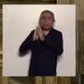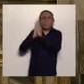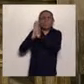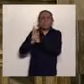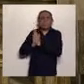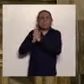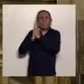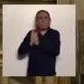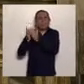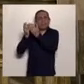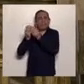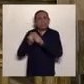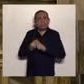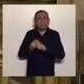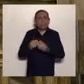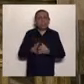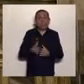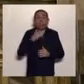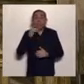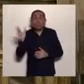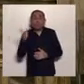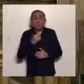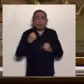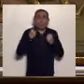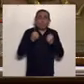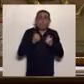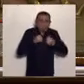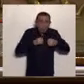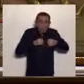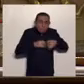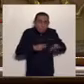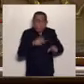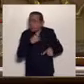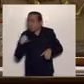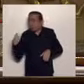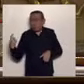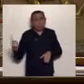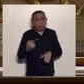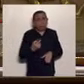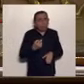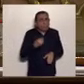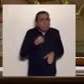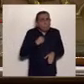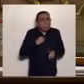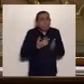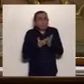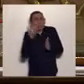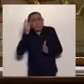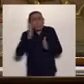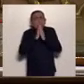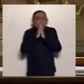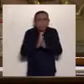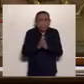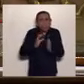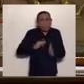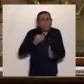Señor, ten piedad. Dios Todopoderoso, tenga misericordia de nosotros, perdone nuestros pecados